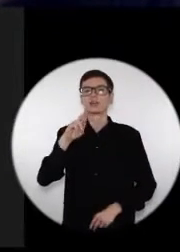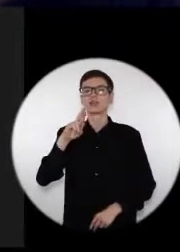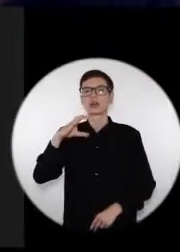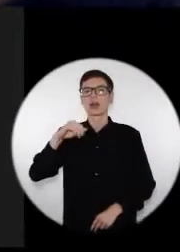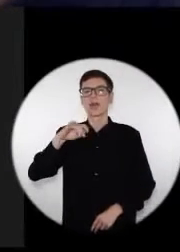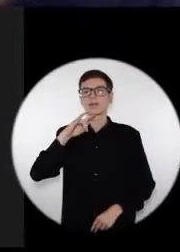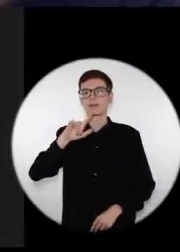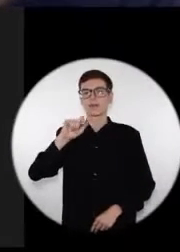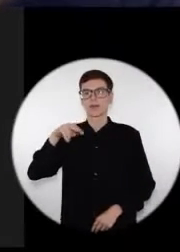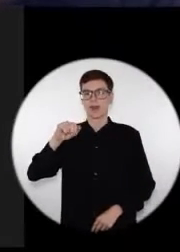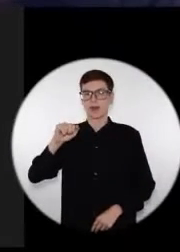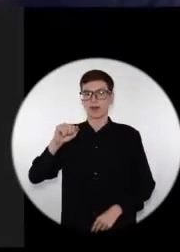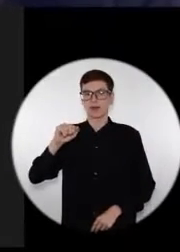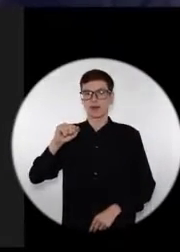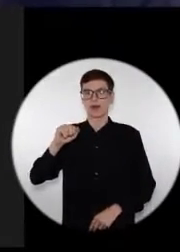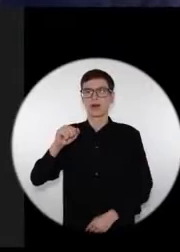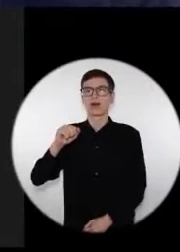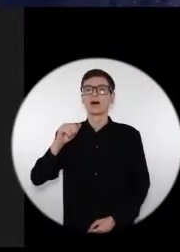cantillana